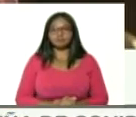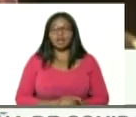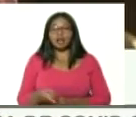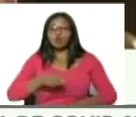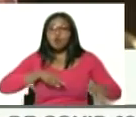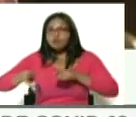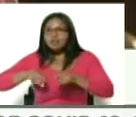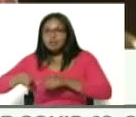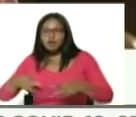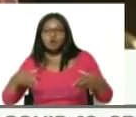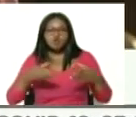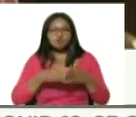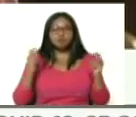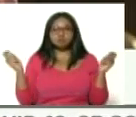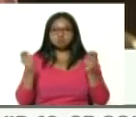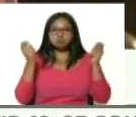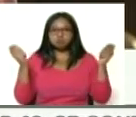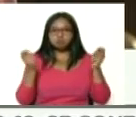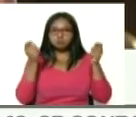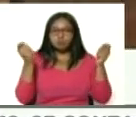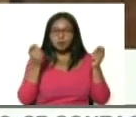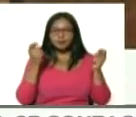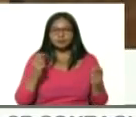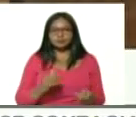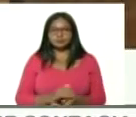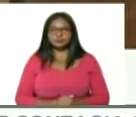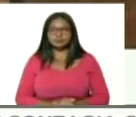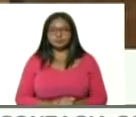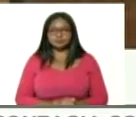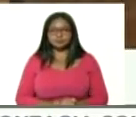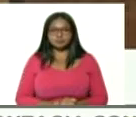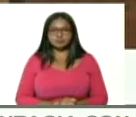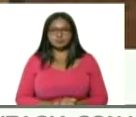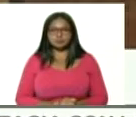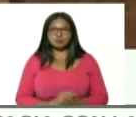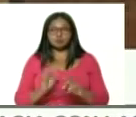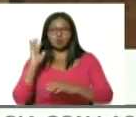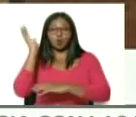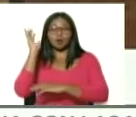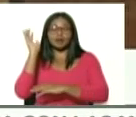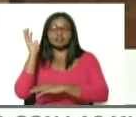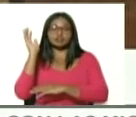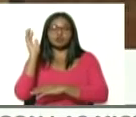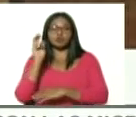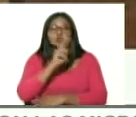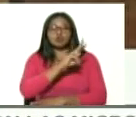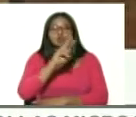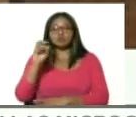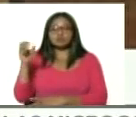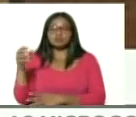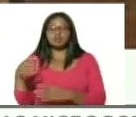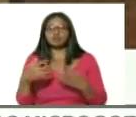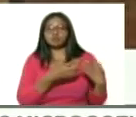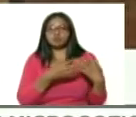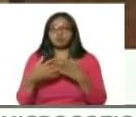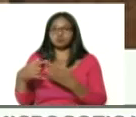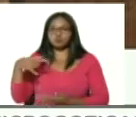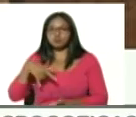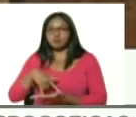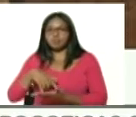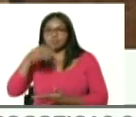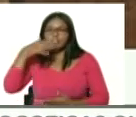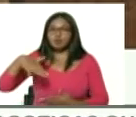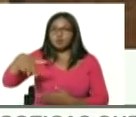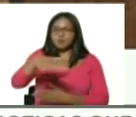coordinador del comité promotor de el Congreso Bicentenario de los Pueblos.